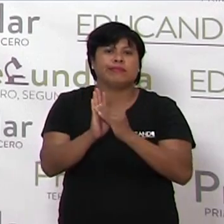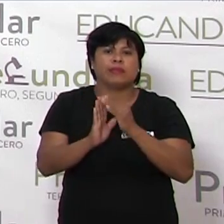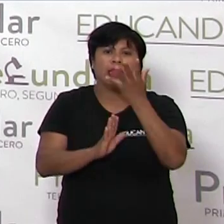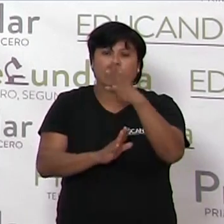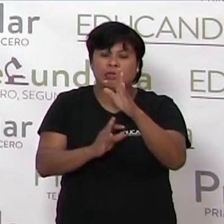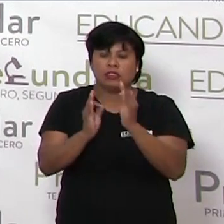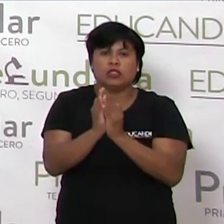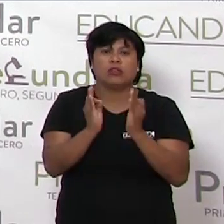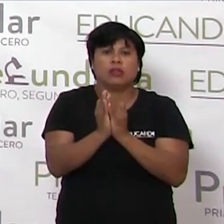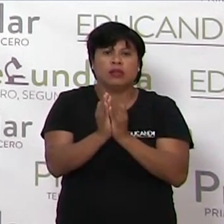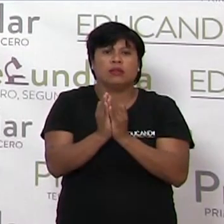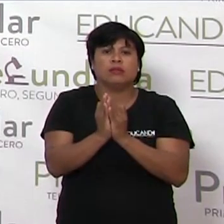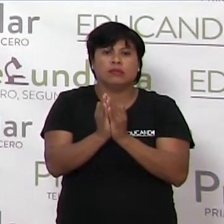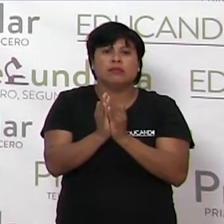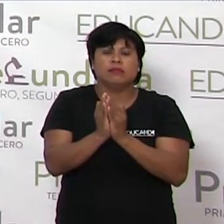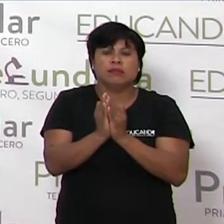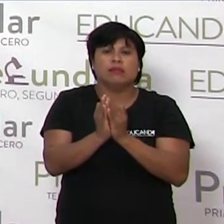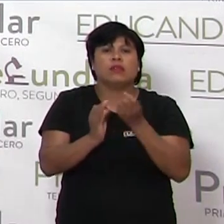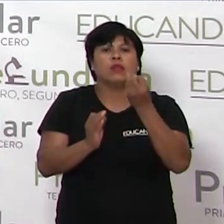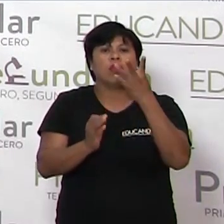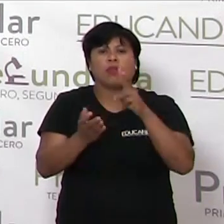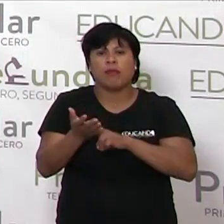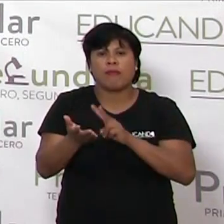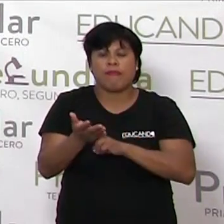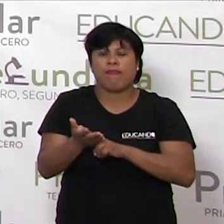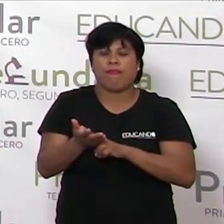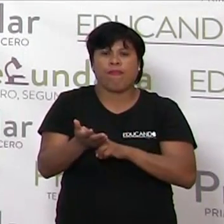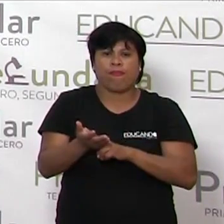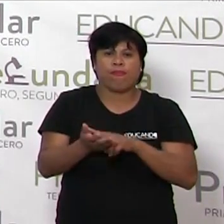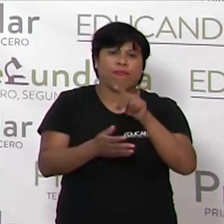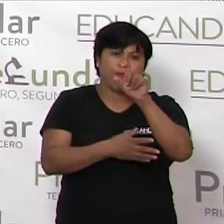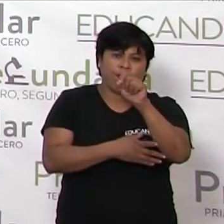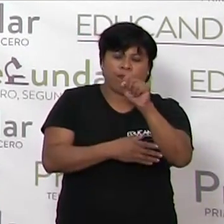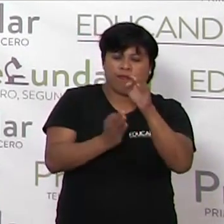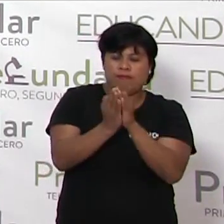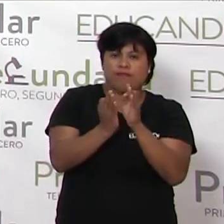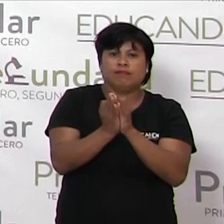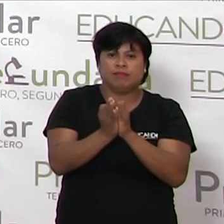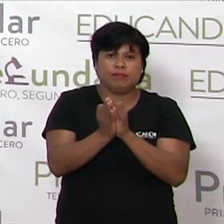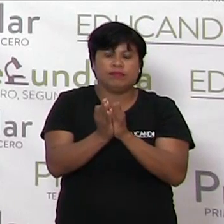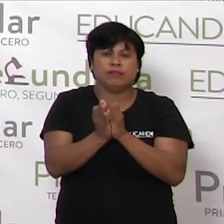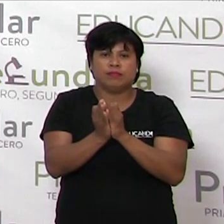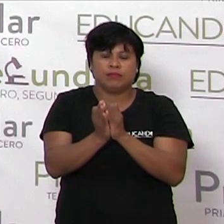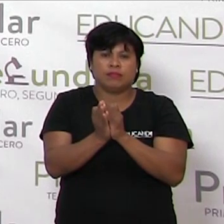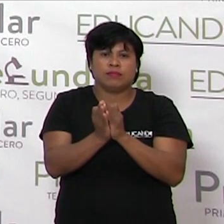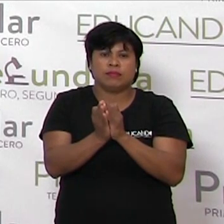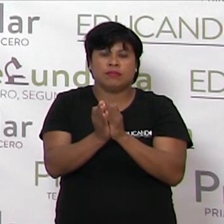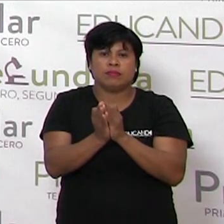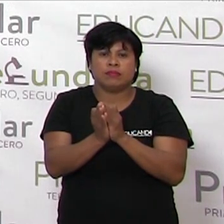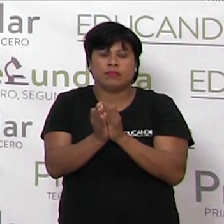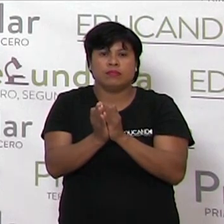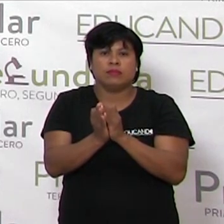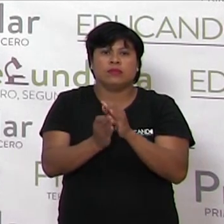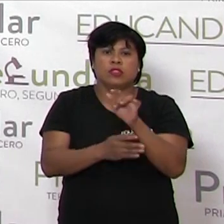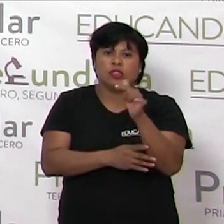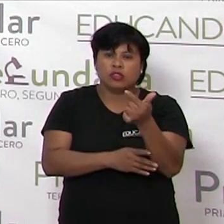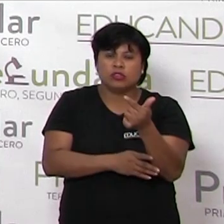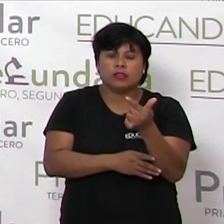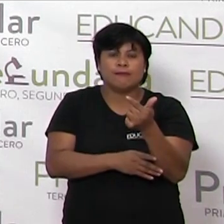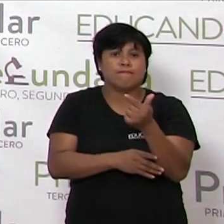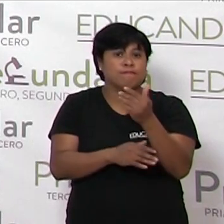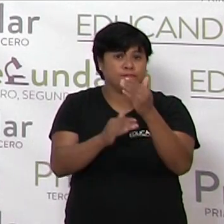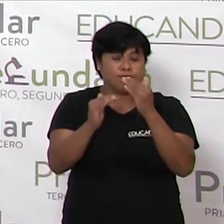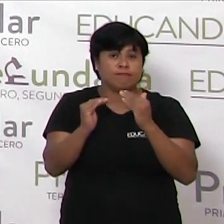aquí cuánto cuestan 10 tortas? ¿Cuánto cuestan 20 tortas? Ya